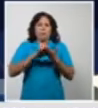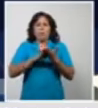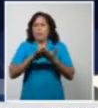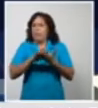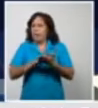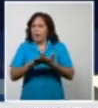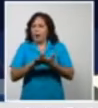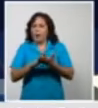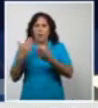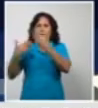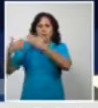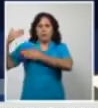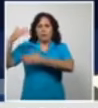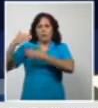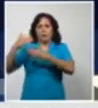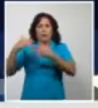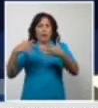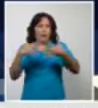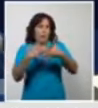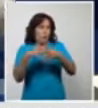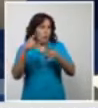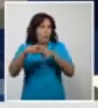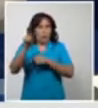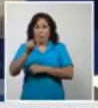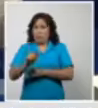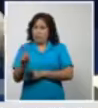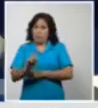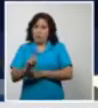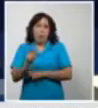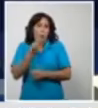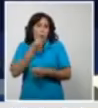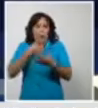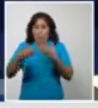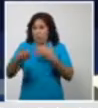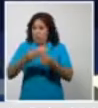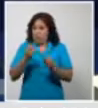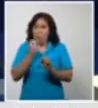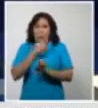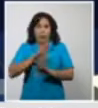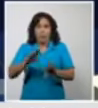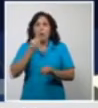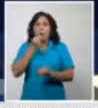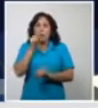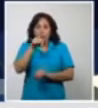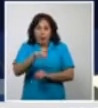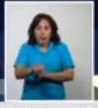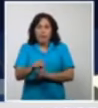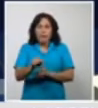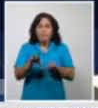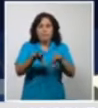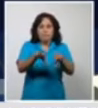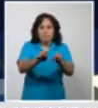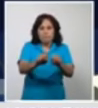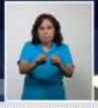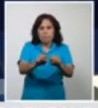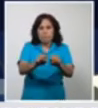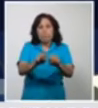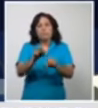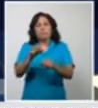anteriormente. Y como es natural, si eso se detecta, pues ahí se va a hacer una intervención un poco